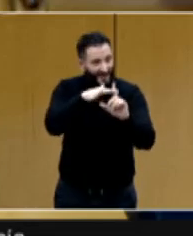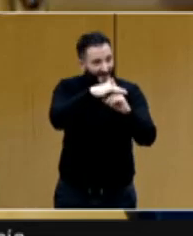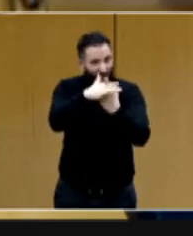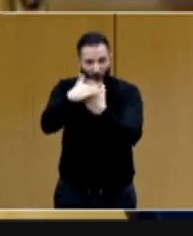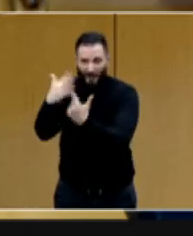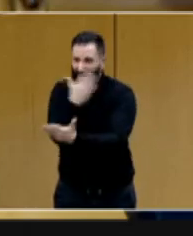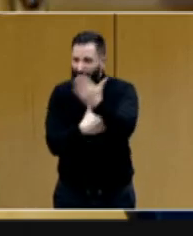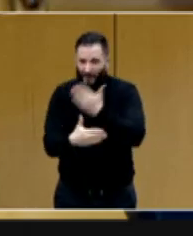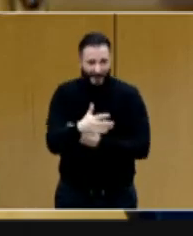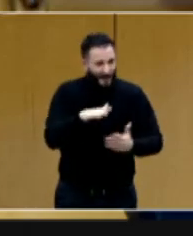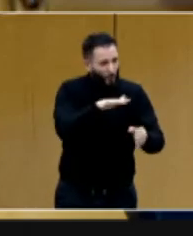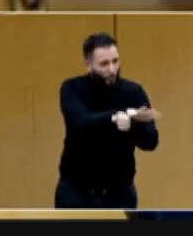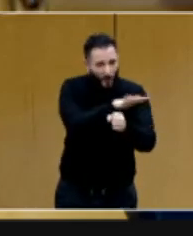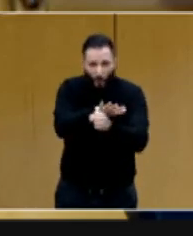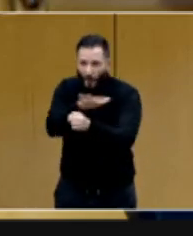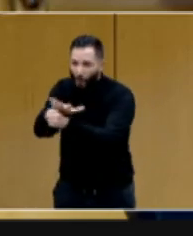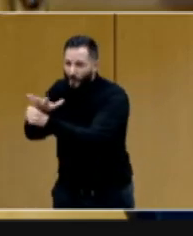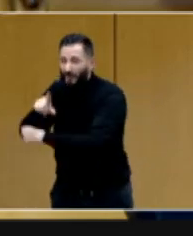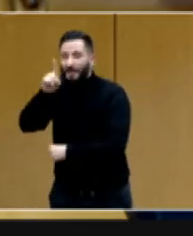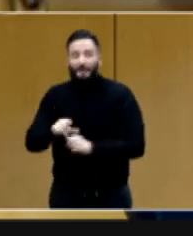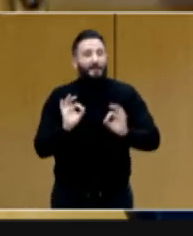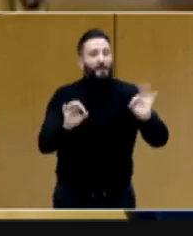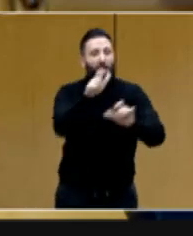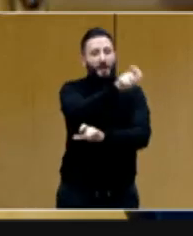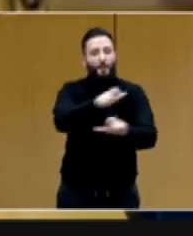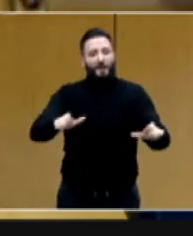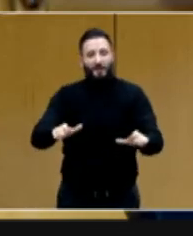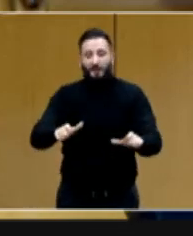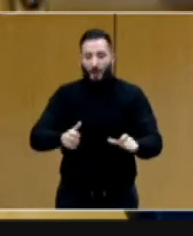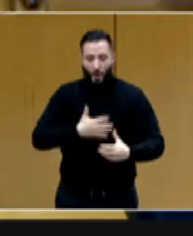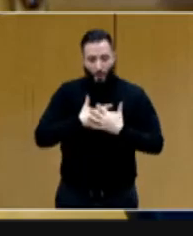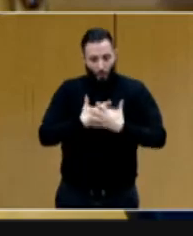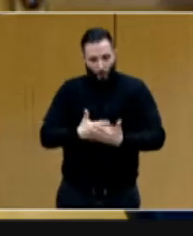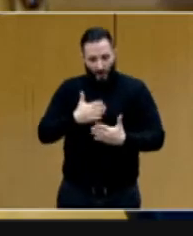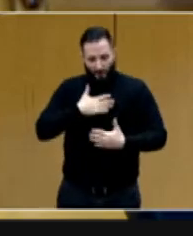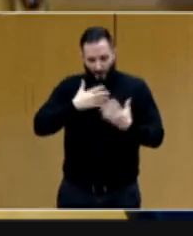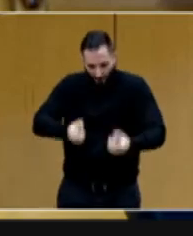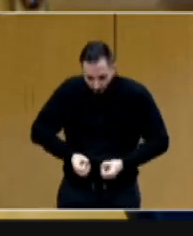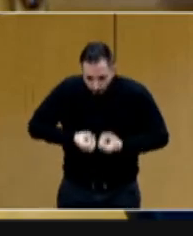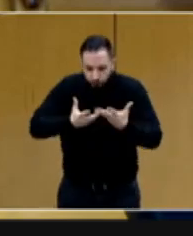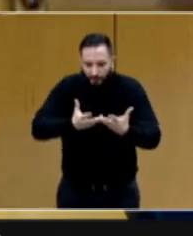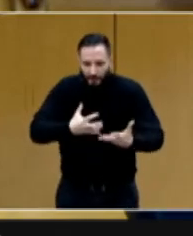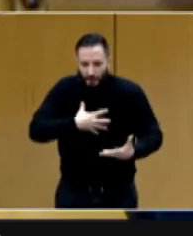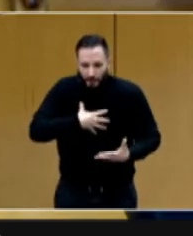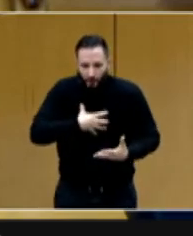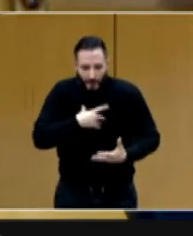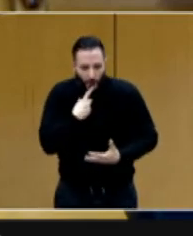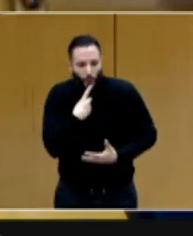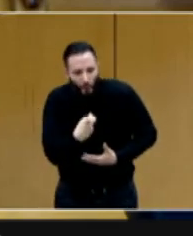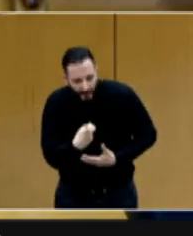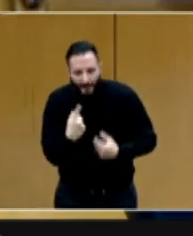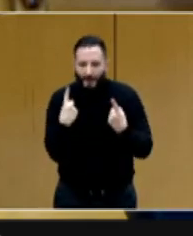También las de aquellas personas que no podían expresar de ninguna manera su voluntad y que necesitaban una situación